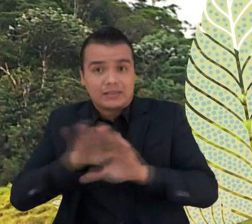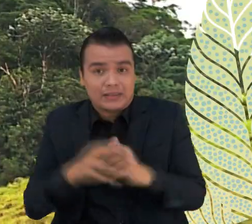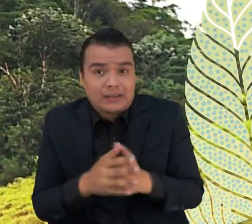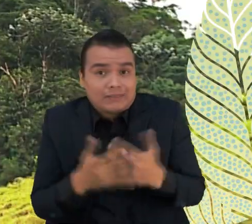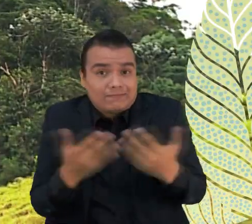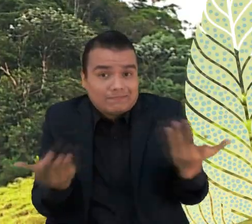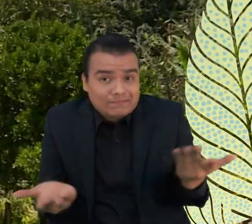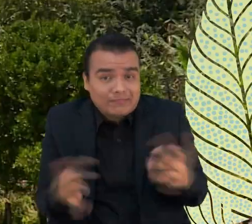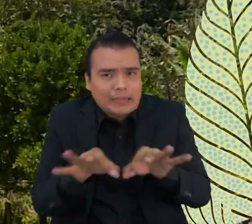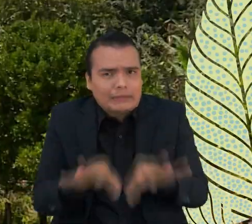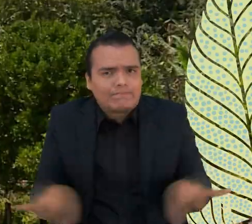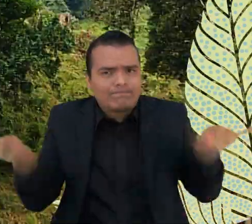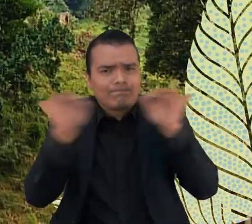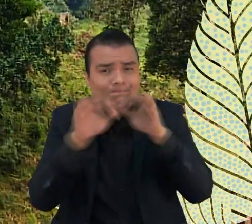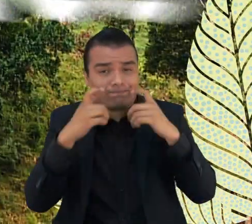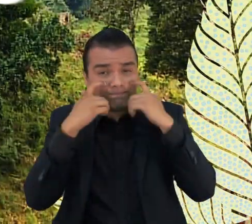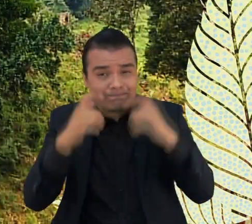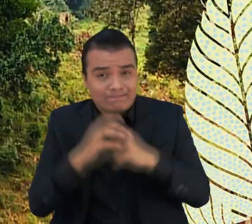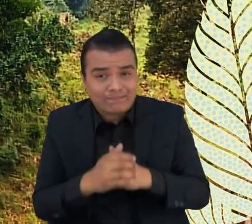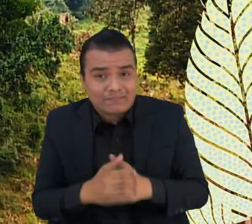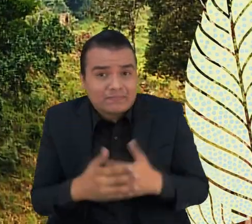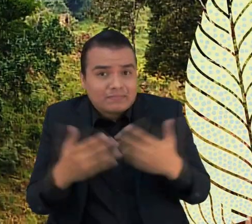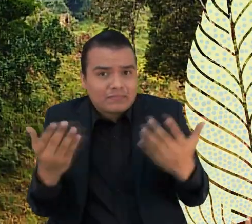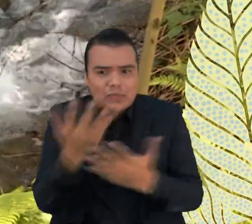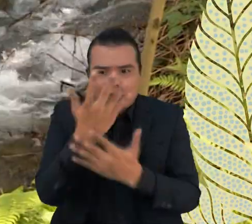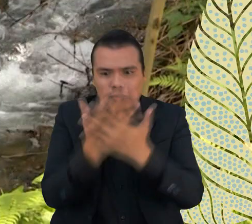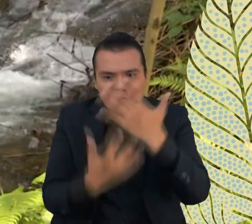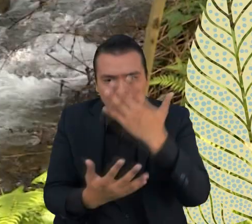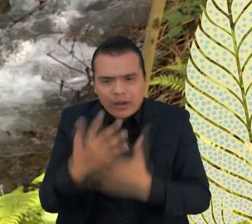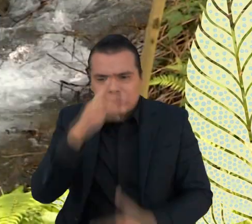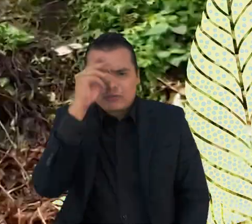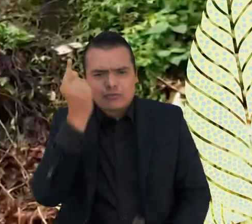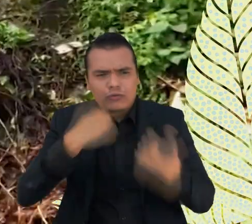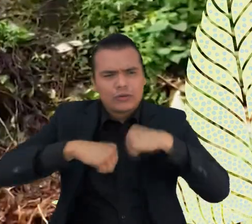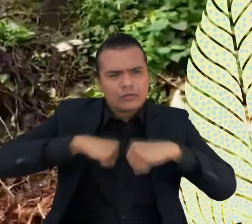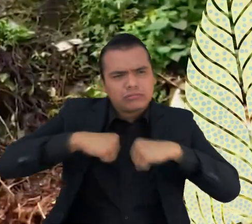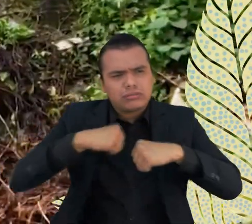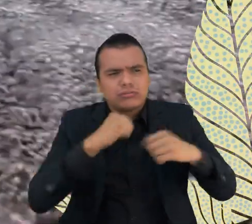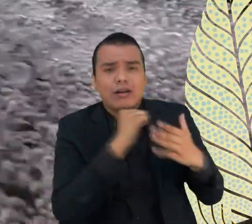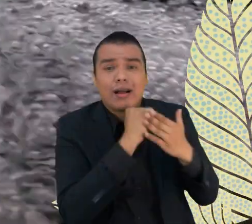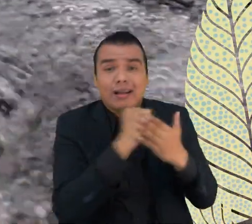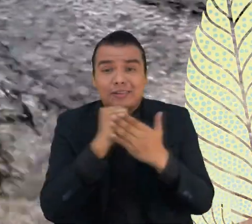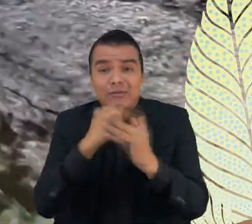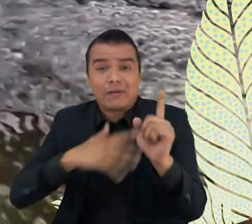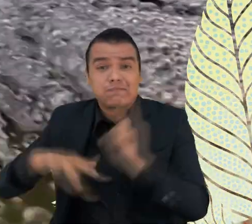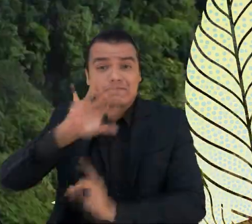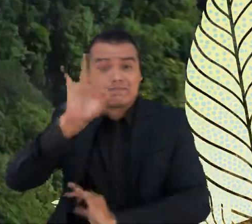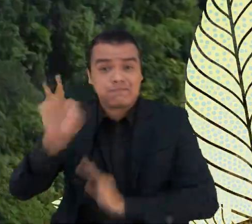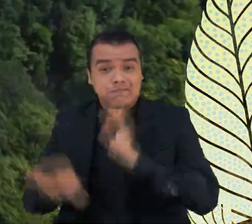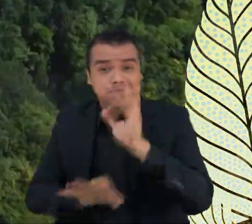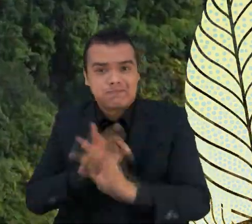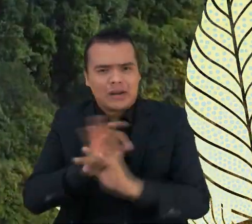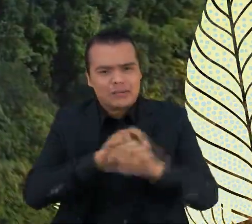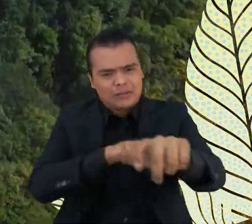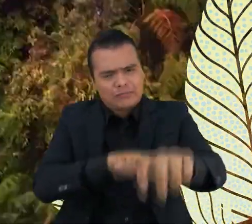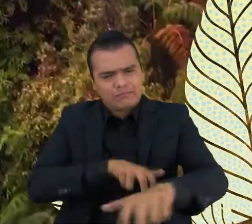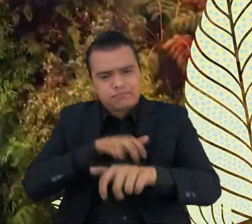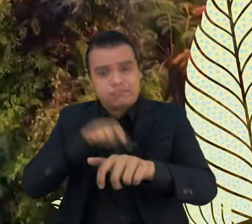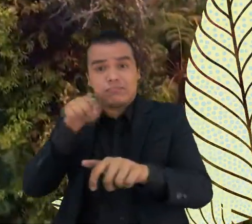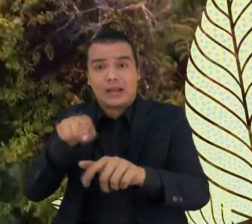sembrar cientos, miles, millones de mundos. Yo soy la Madre Naturaleza y te